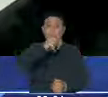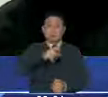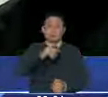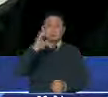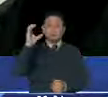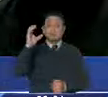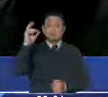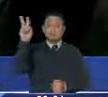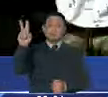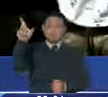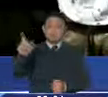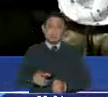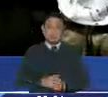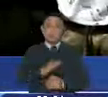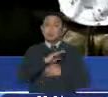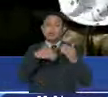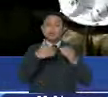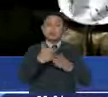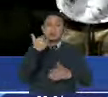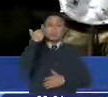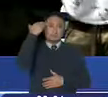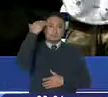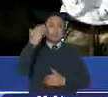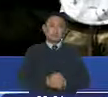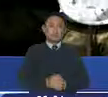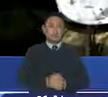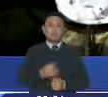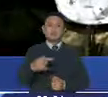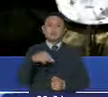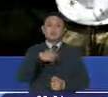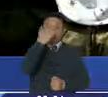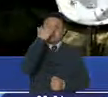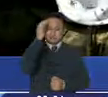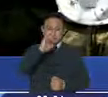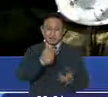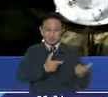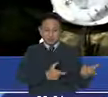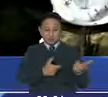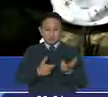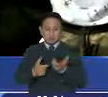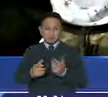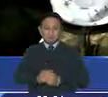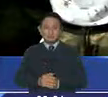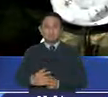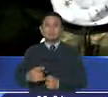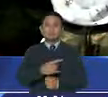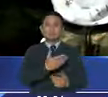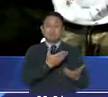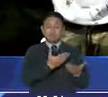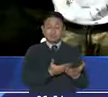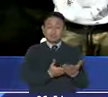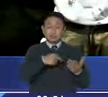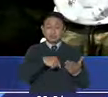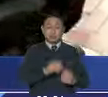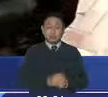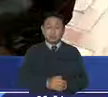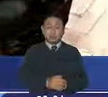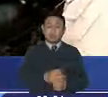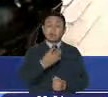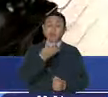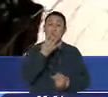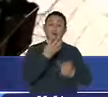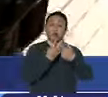nacionalidad venezolana, todos mayores de edad, al parecer expertos en el manejo de armas. Por los antecedentes, existen serias posibilidades